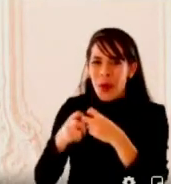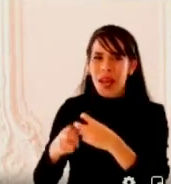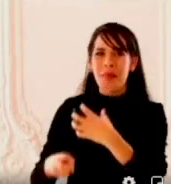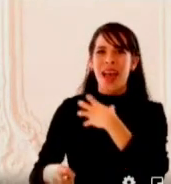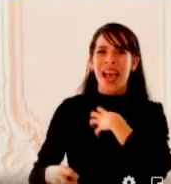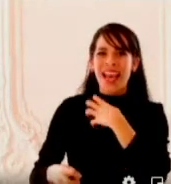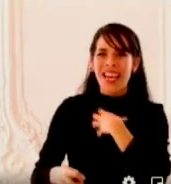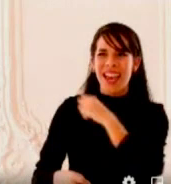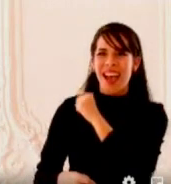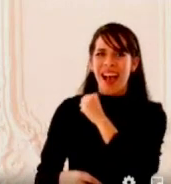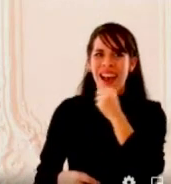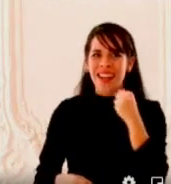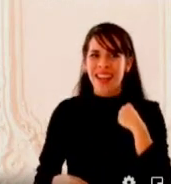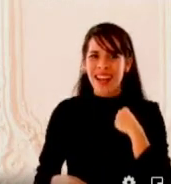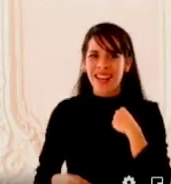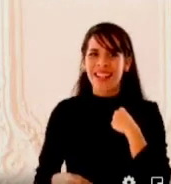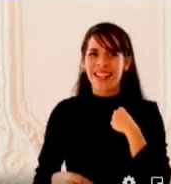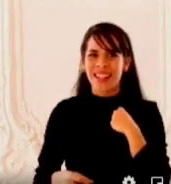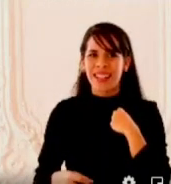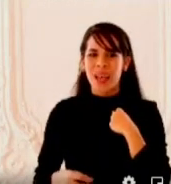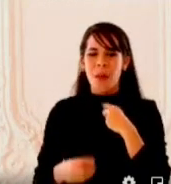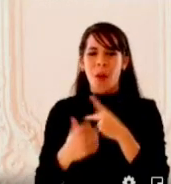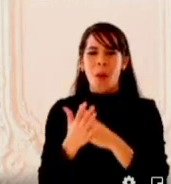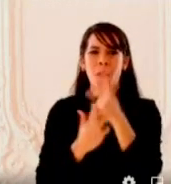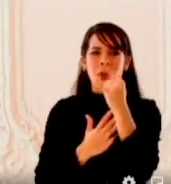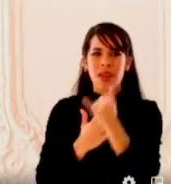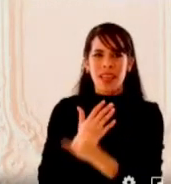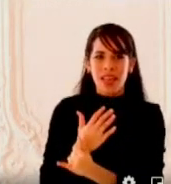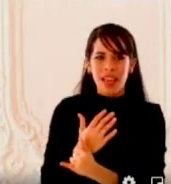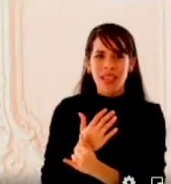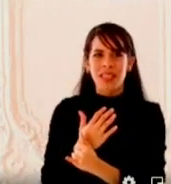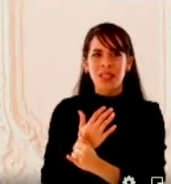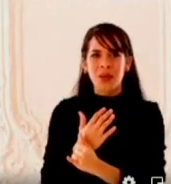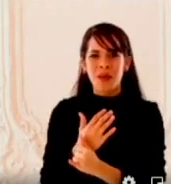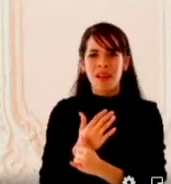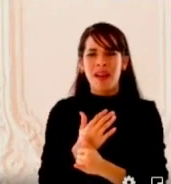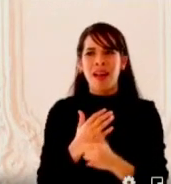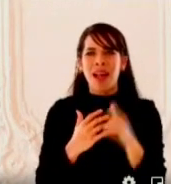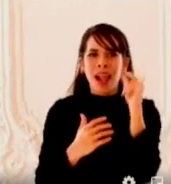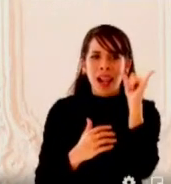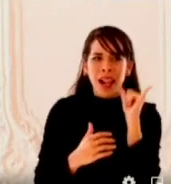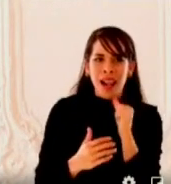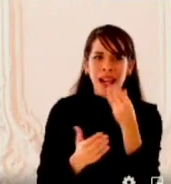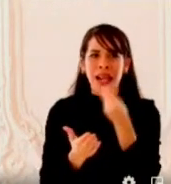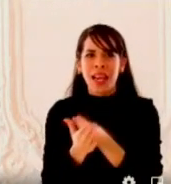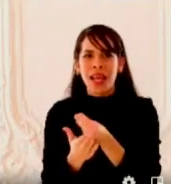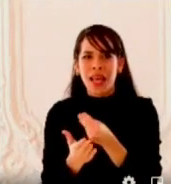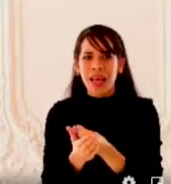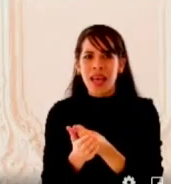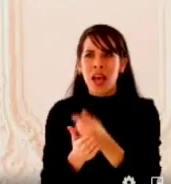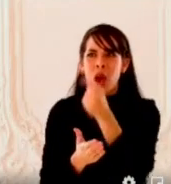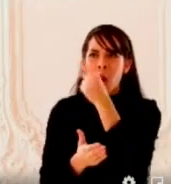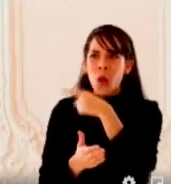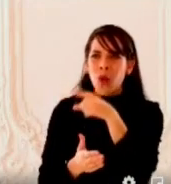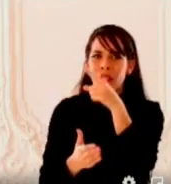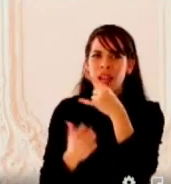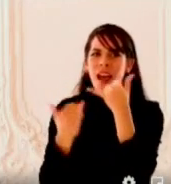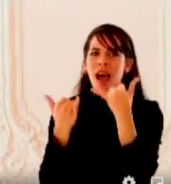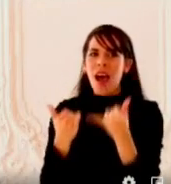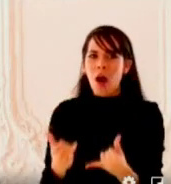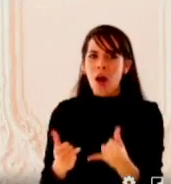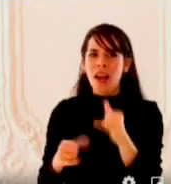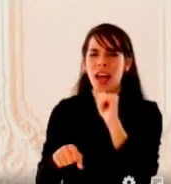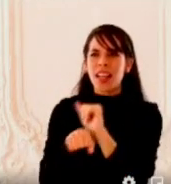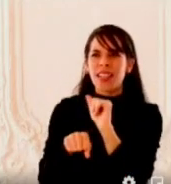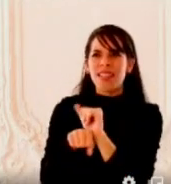alcaldes luego de María, por los proyectos, los atrasos en el dinero. ¿Cómo va usted ahora a